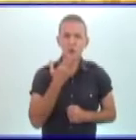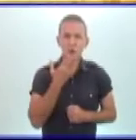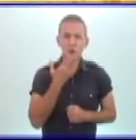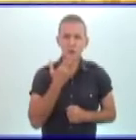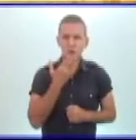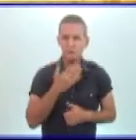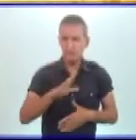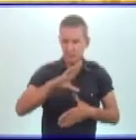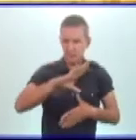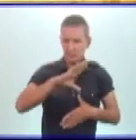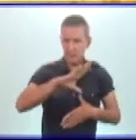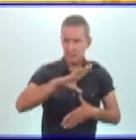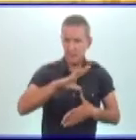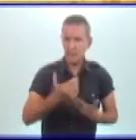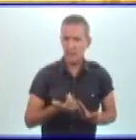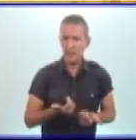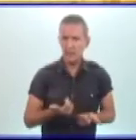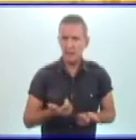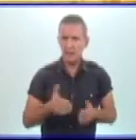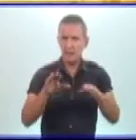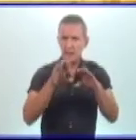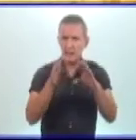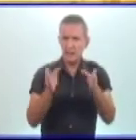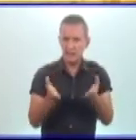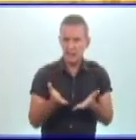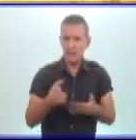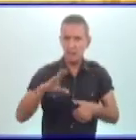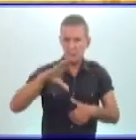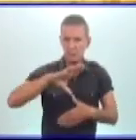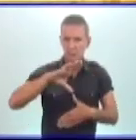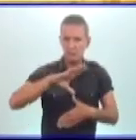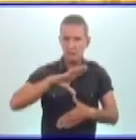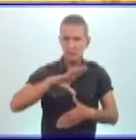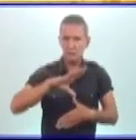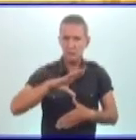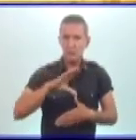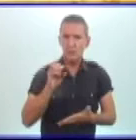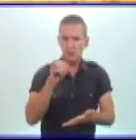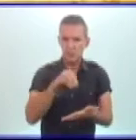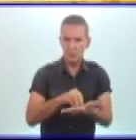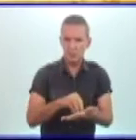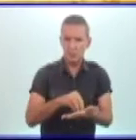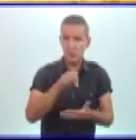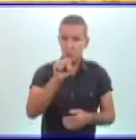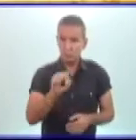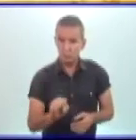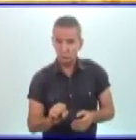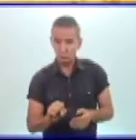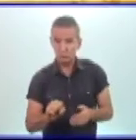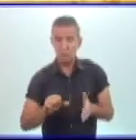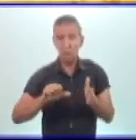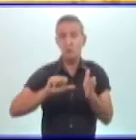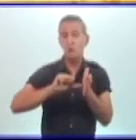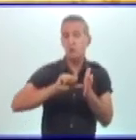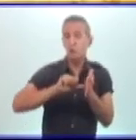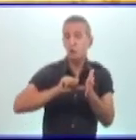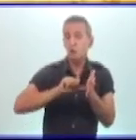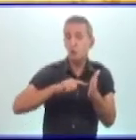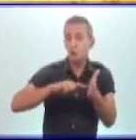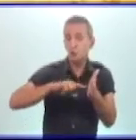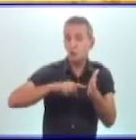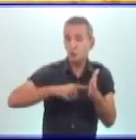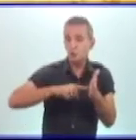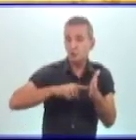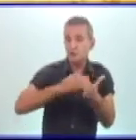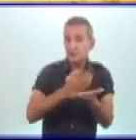grandes civilizaciones en el mundo americano y se encuentran ubicadas en el sur y el centro del continente, hoy se ha